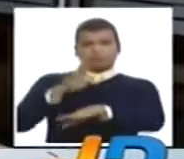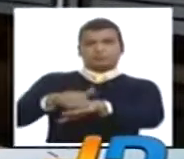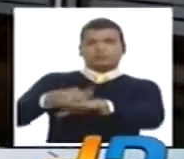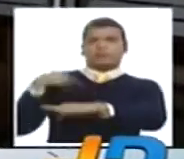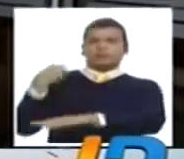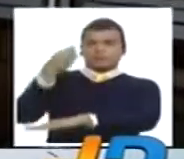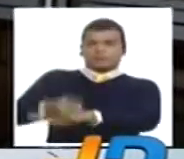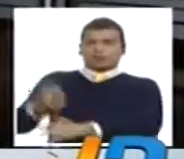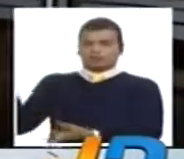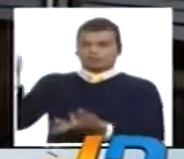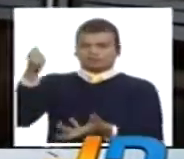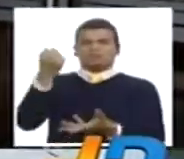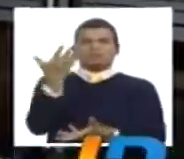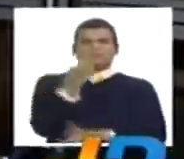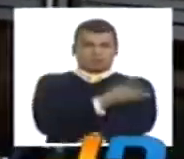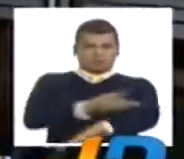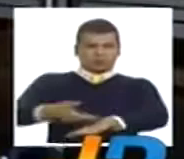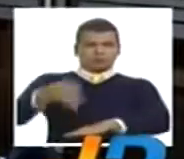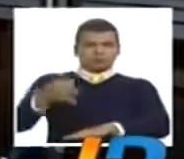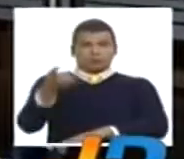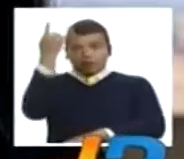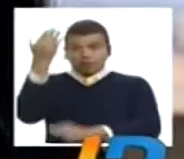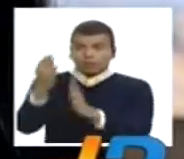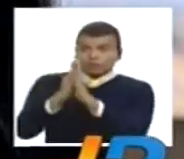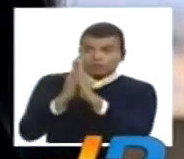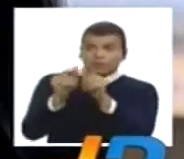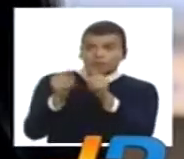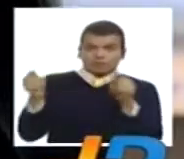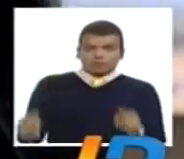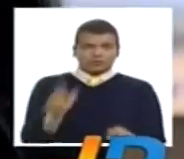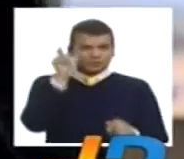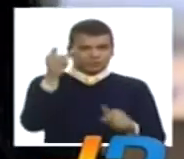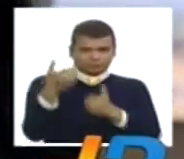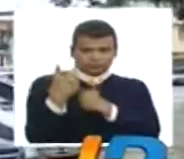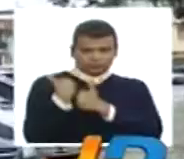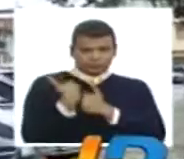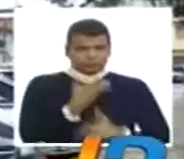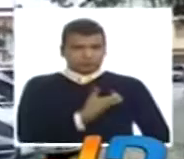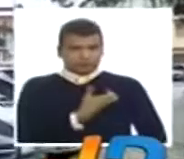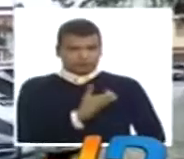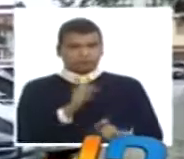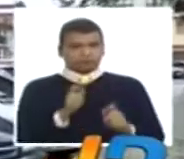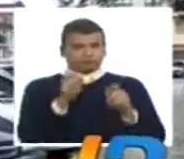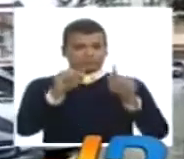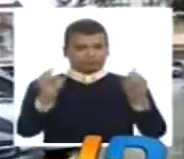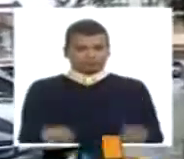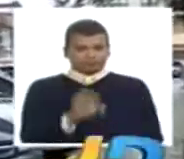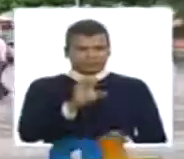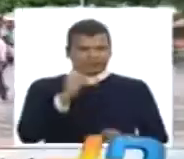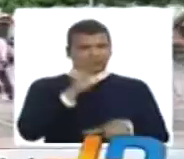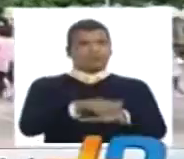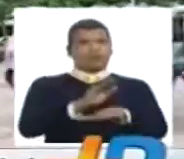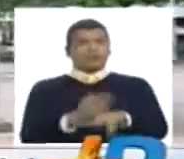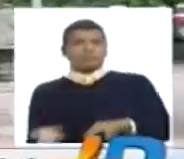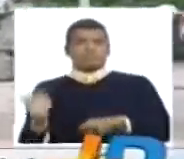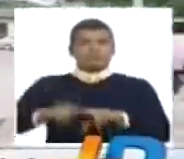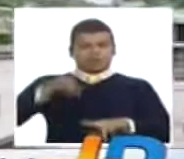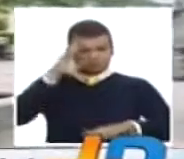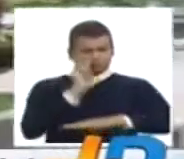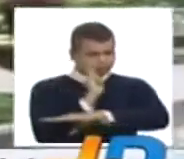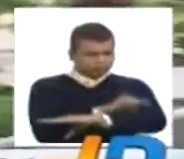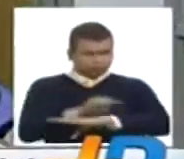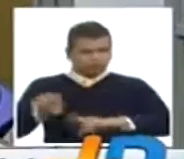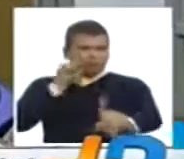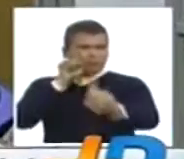de una recompensa hasta 5 millones de pesos por cualquier información. La alcaldesa encargada también anunció mayor pie de fuerza para garantizar la seguridad en